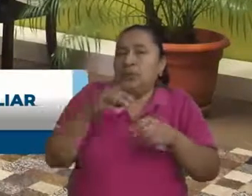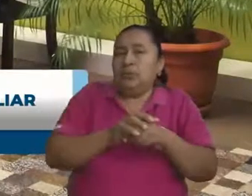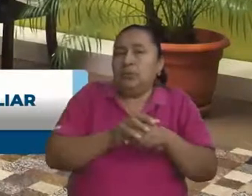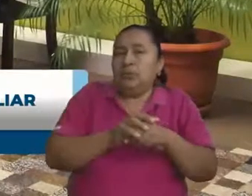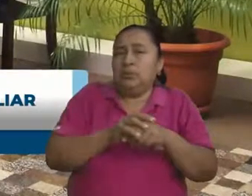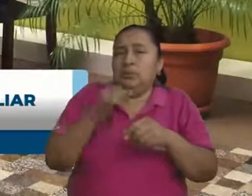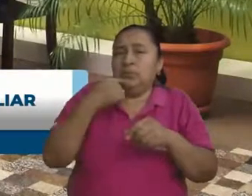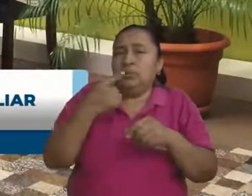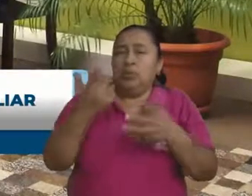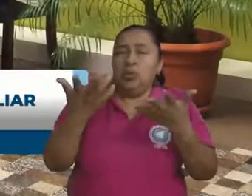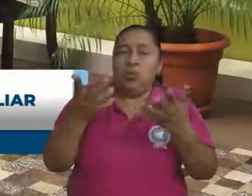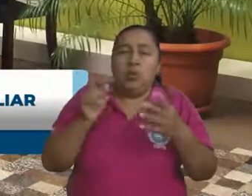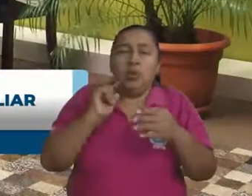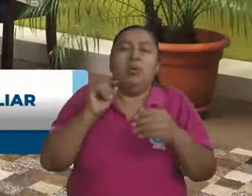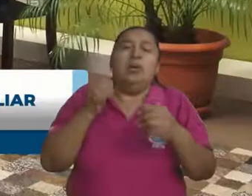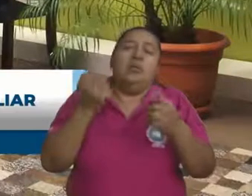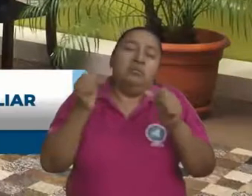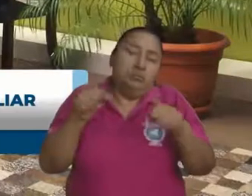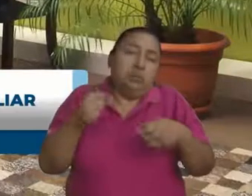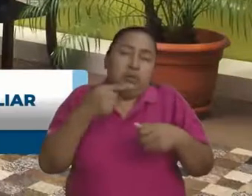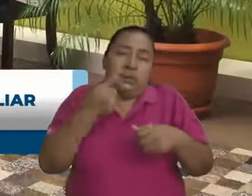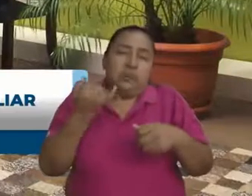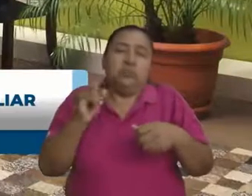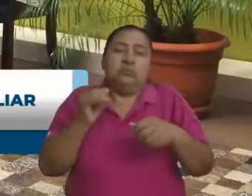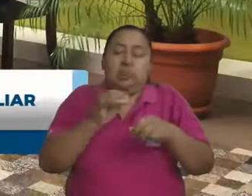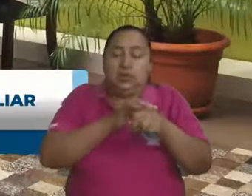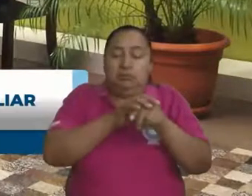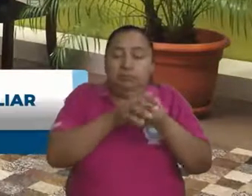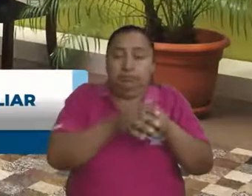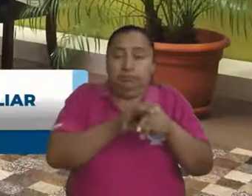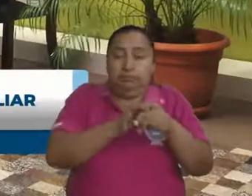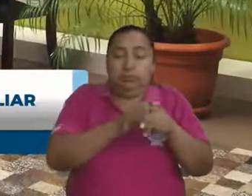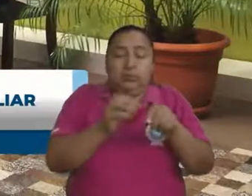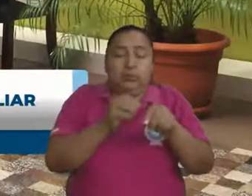como protegerse. Pues sí, como protección, exacto, para evitar